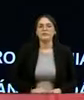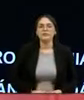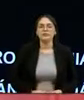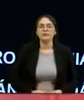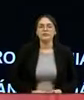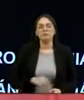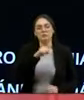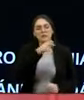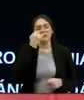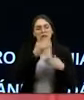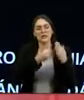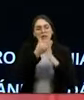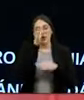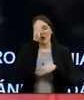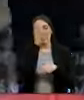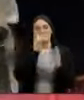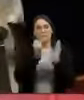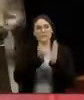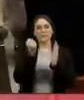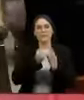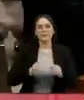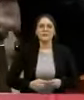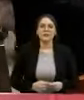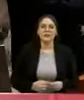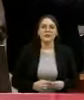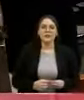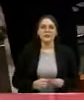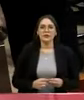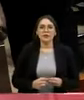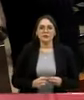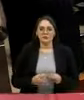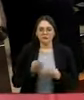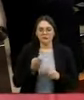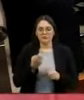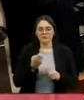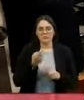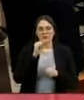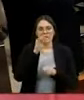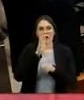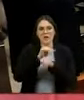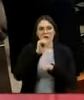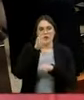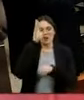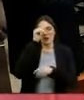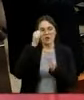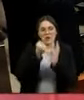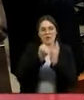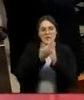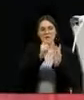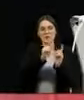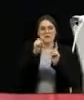se aprueba el acuerdo señor presidente aprobado el acuerdo en consecuencia licencia al